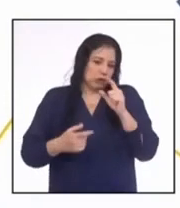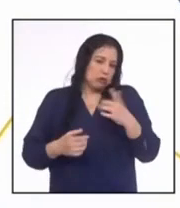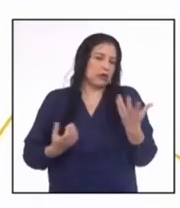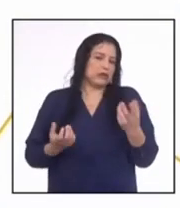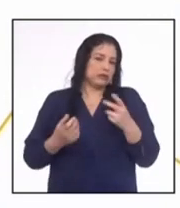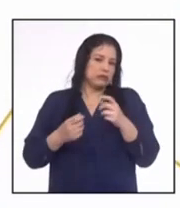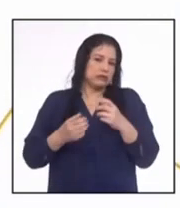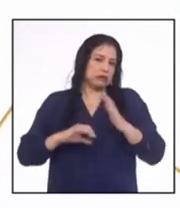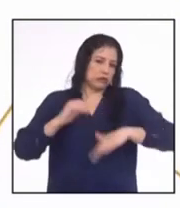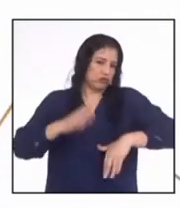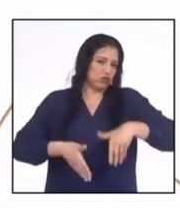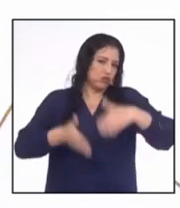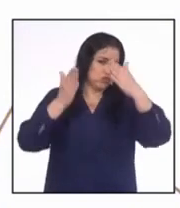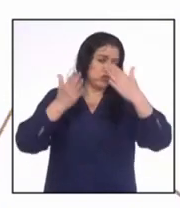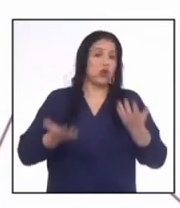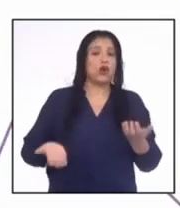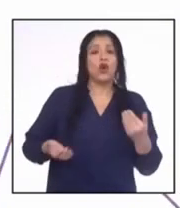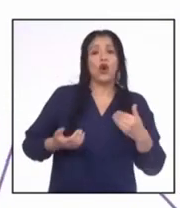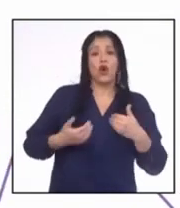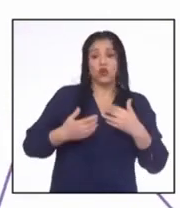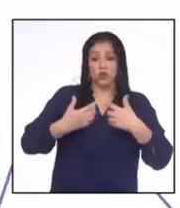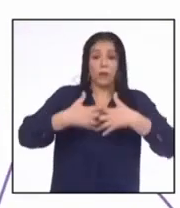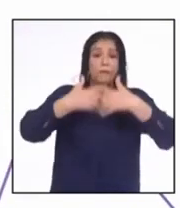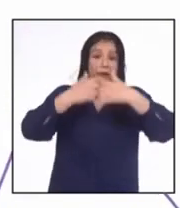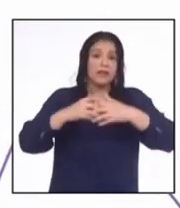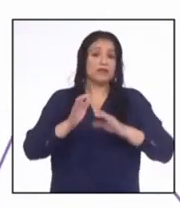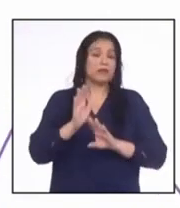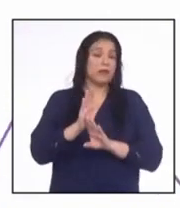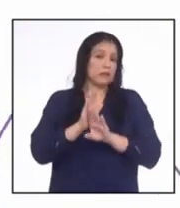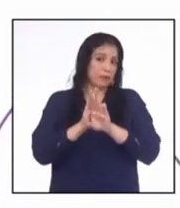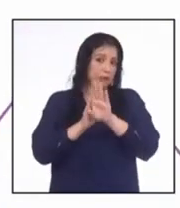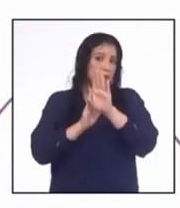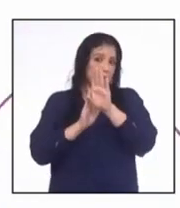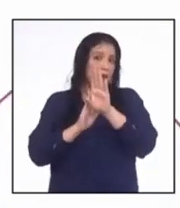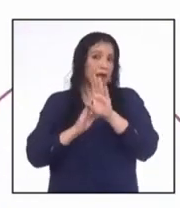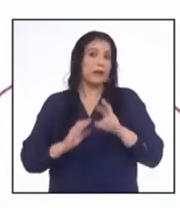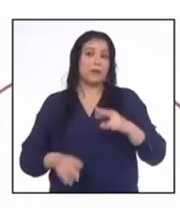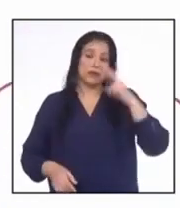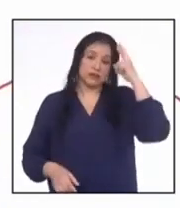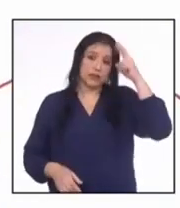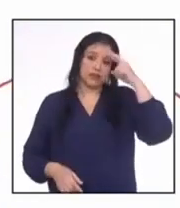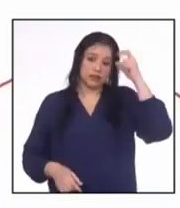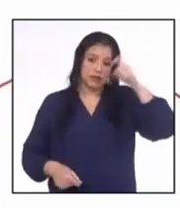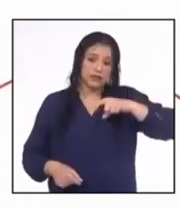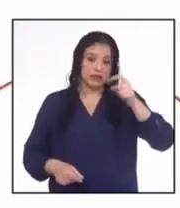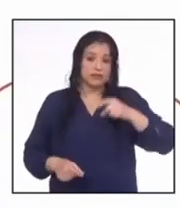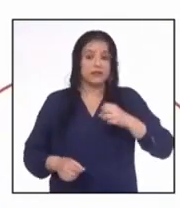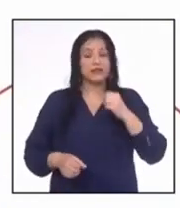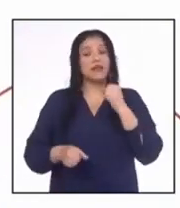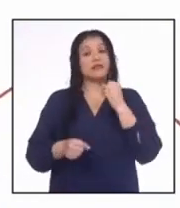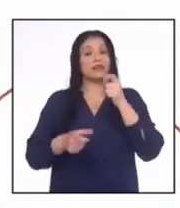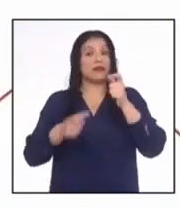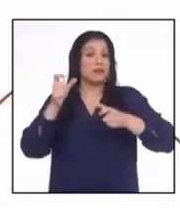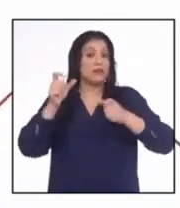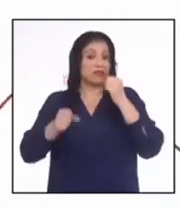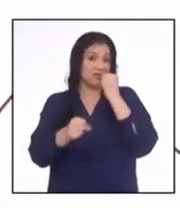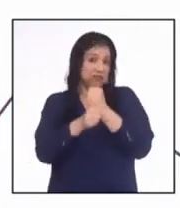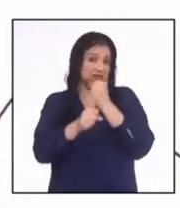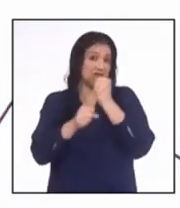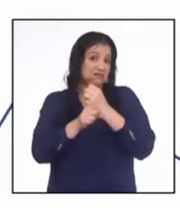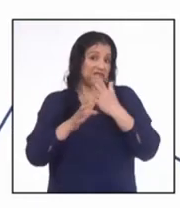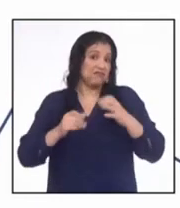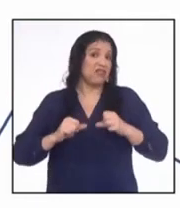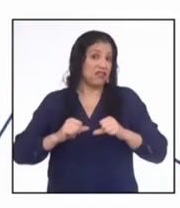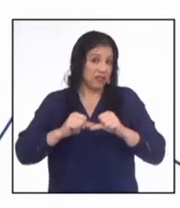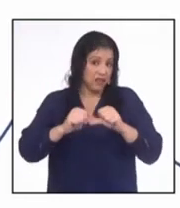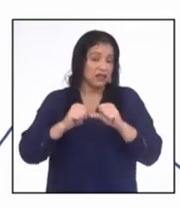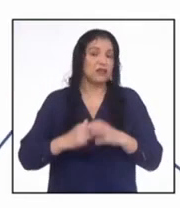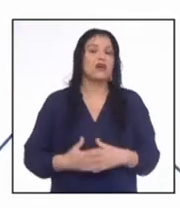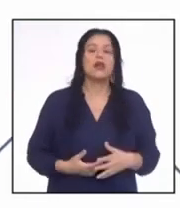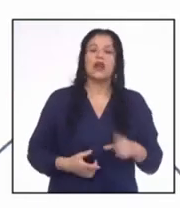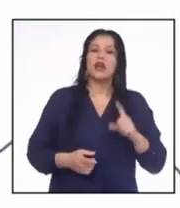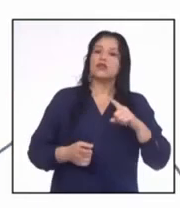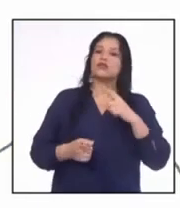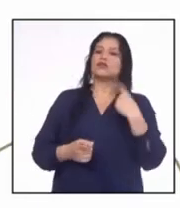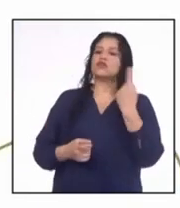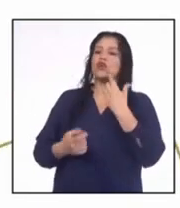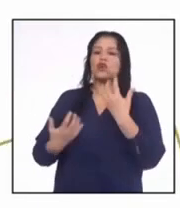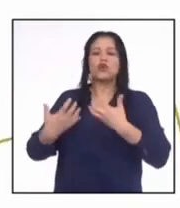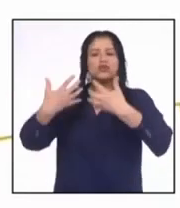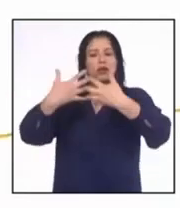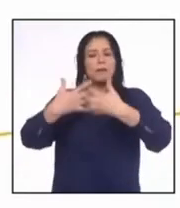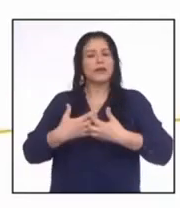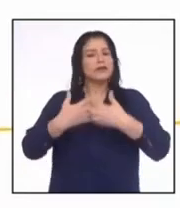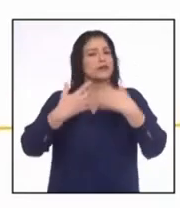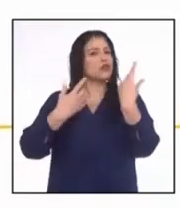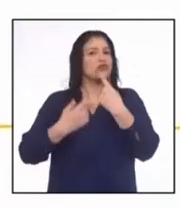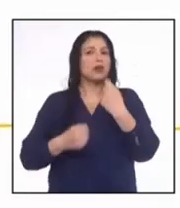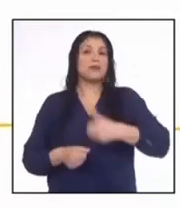público, o tal vez mantener a flote la empresa, y para ello necesitarían mantener a sus empleados trabajando. Entonces, en la empresa no solo están